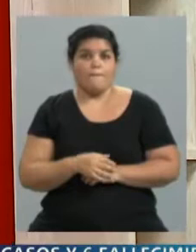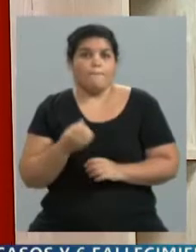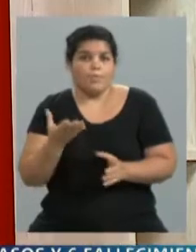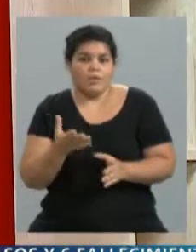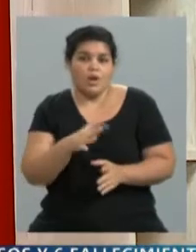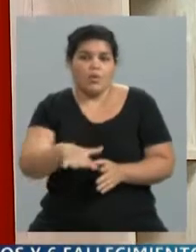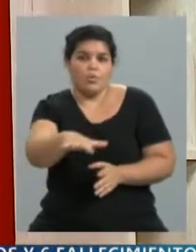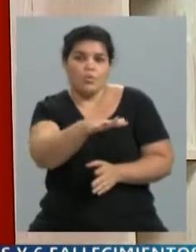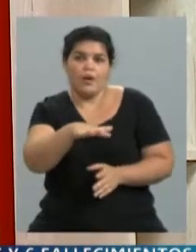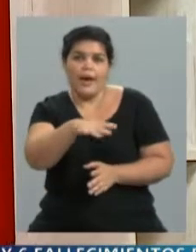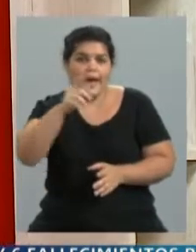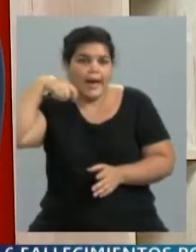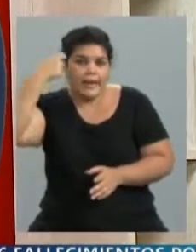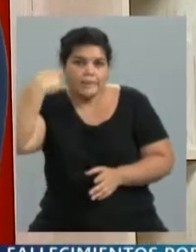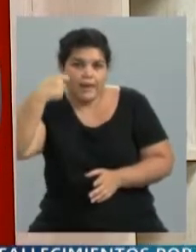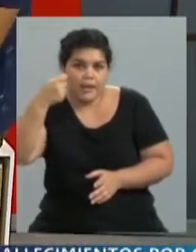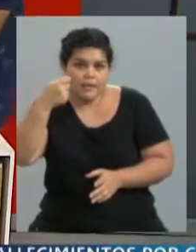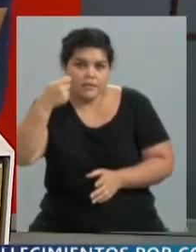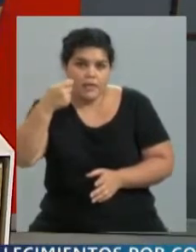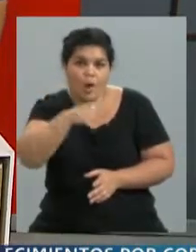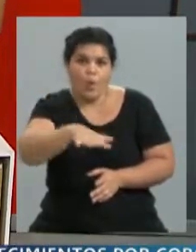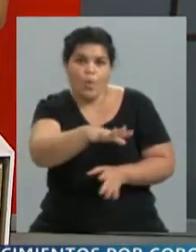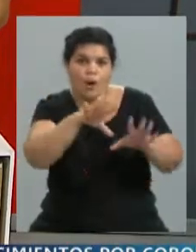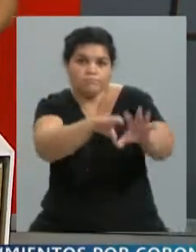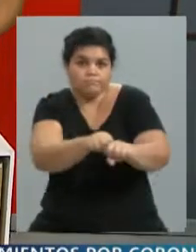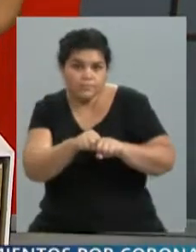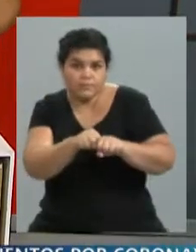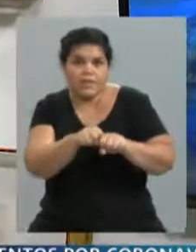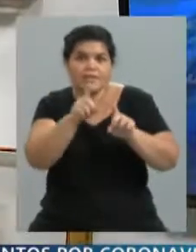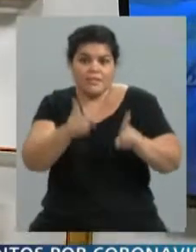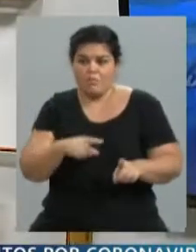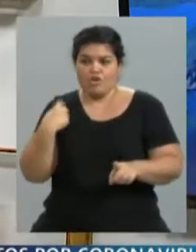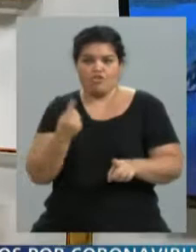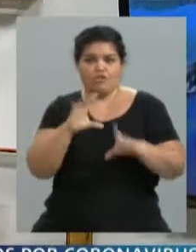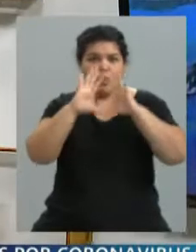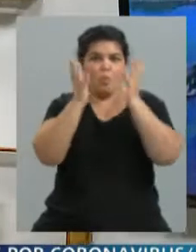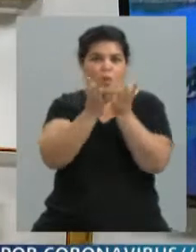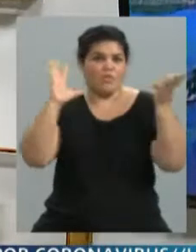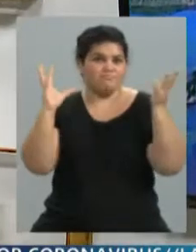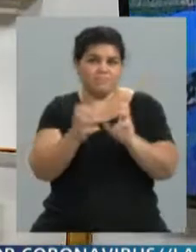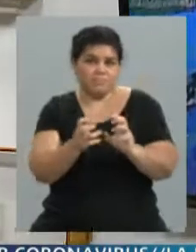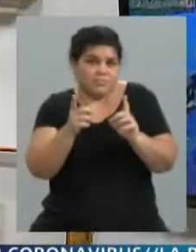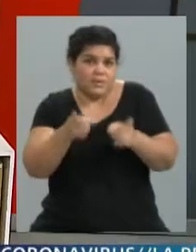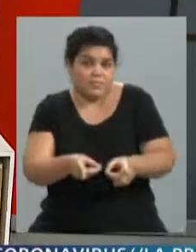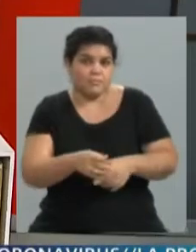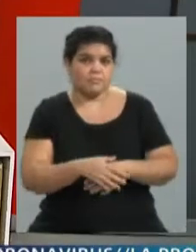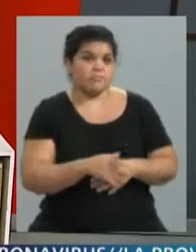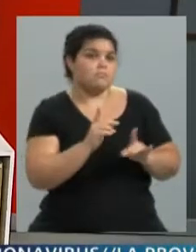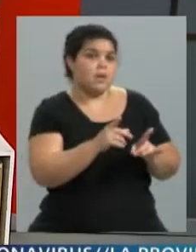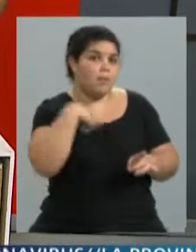sino también estamos destruyendo nuestro propio ecosistema. Y además lo que decías vos, Víctor, que si no se adaptan, se extinguen. Sí, no queda